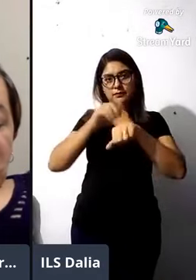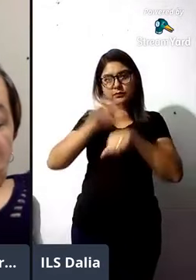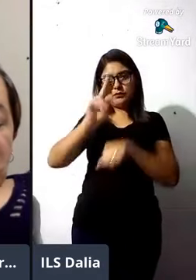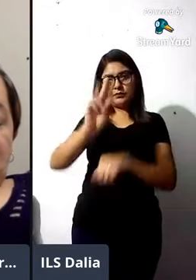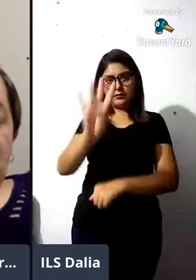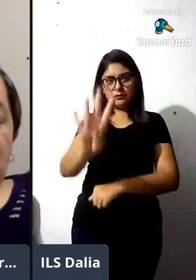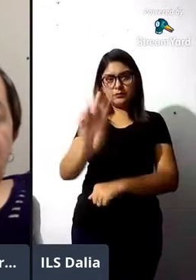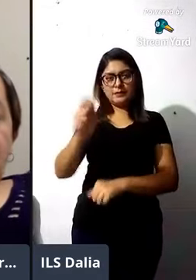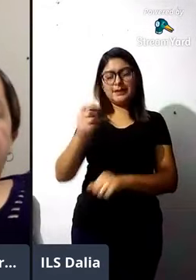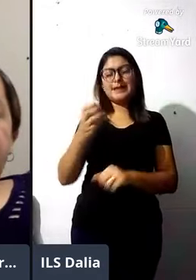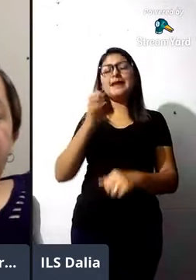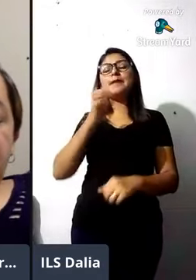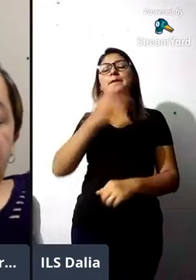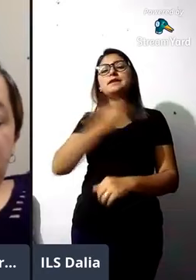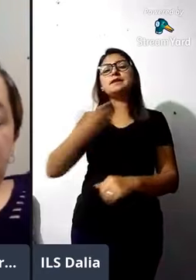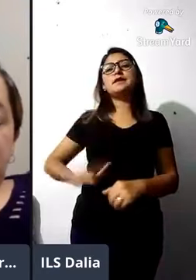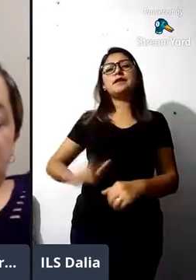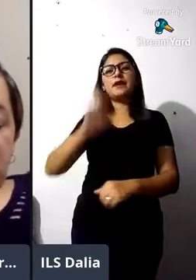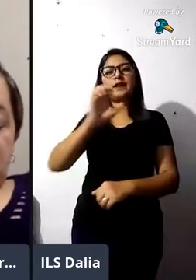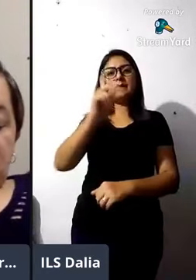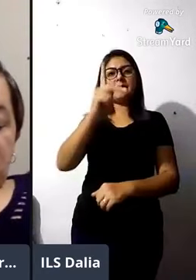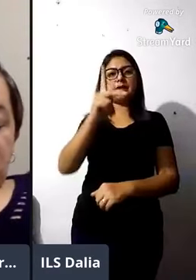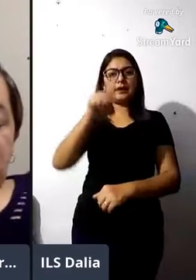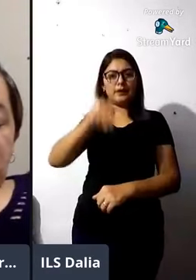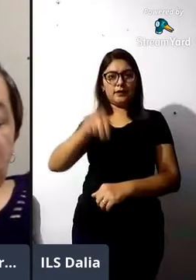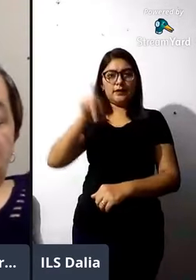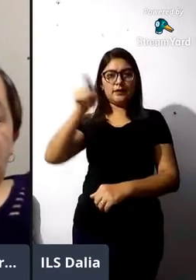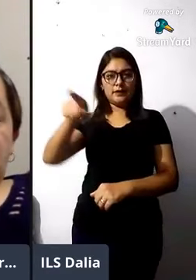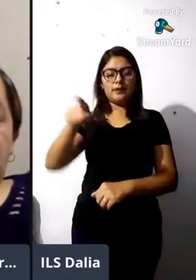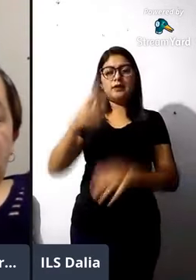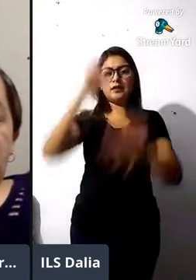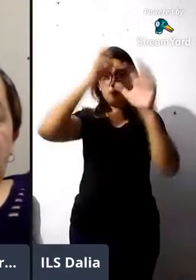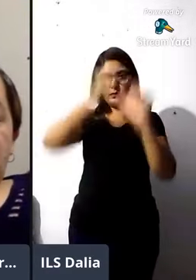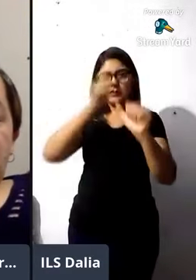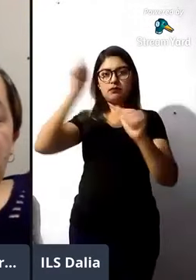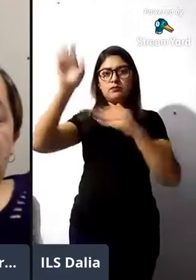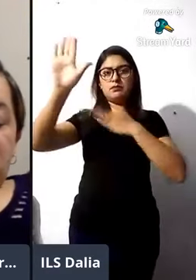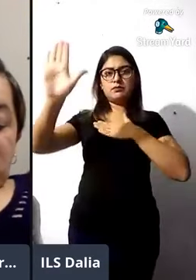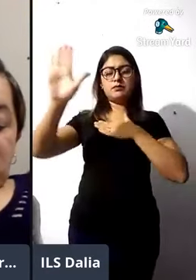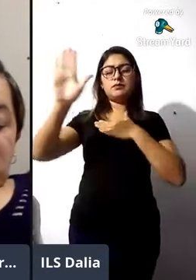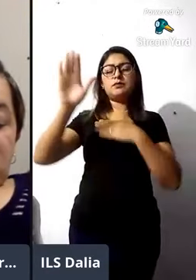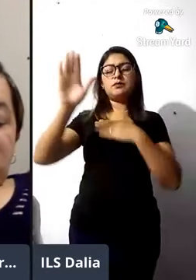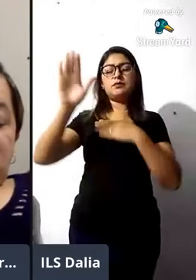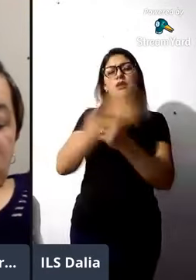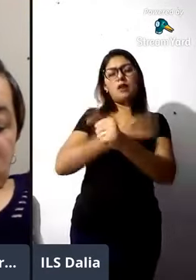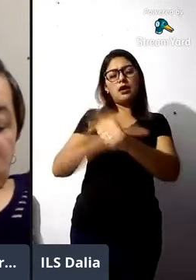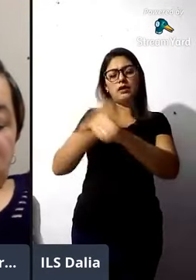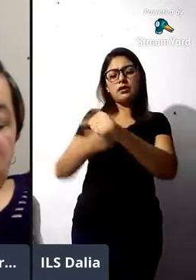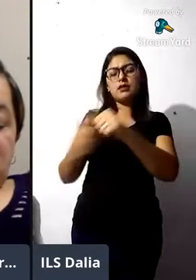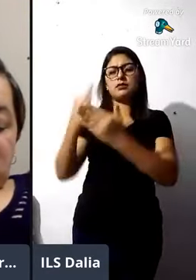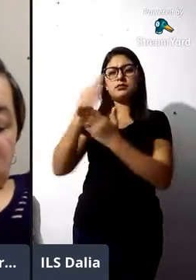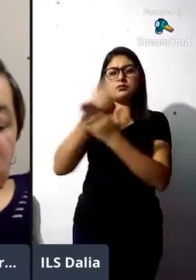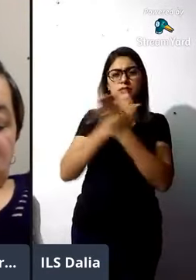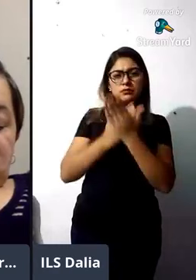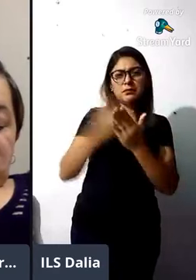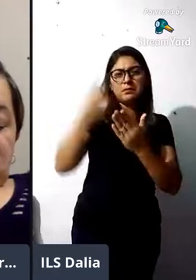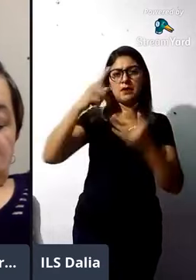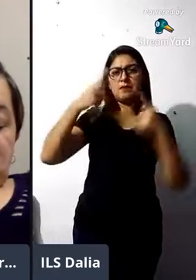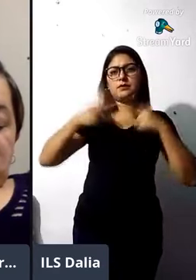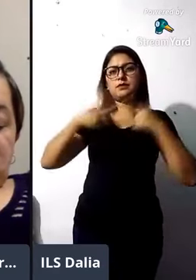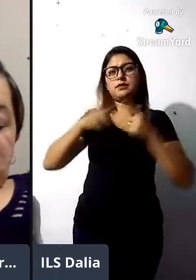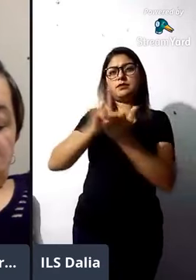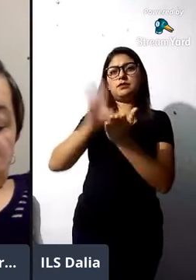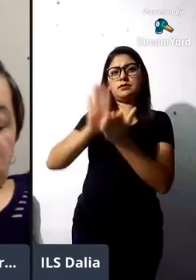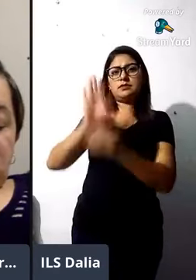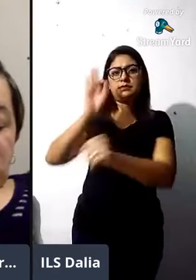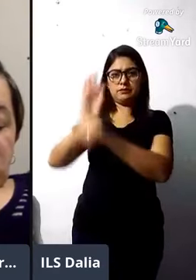Enrique Peña Nieto se comprometió a presentar una serie de reformas en materia de discapacidad. Asimismo, la maestra fue asesora en